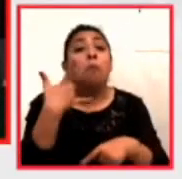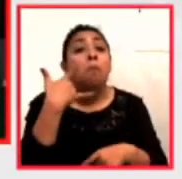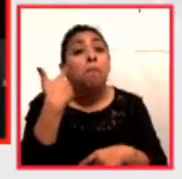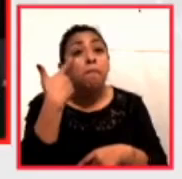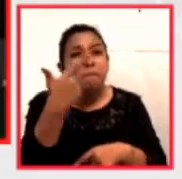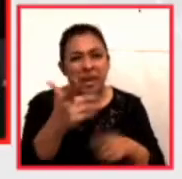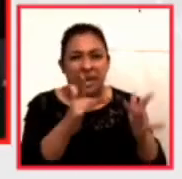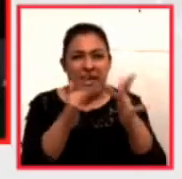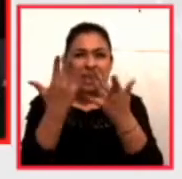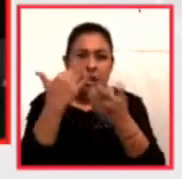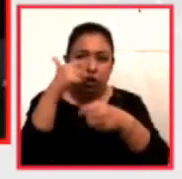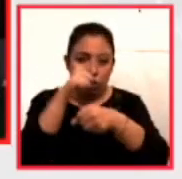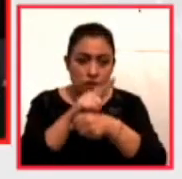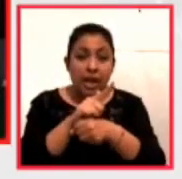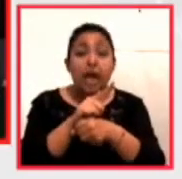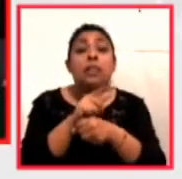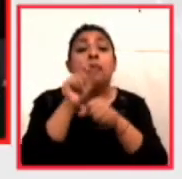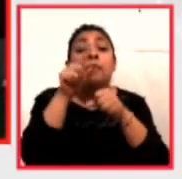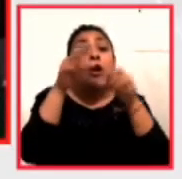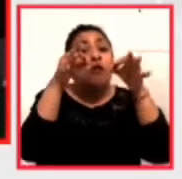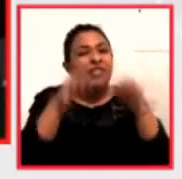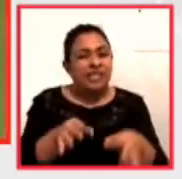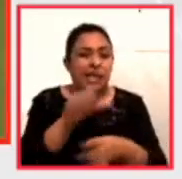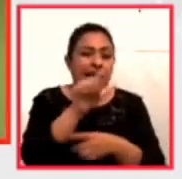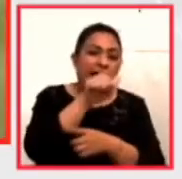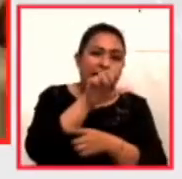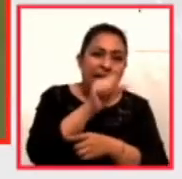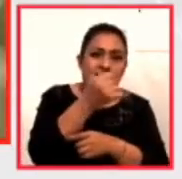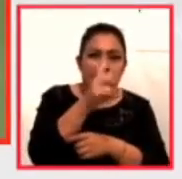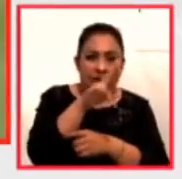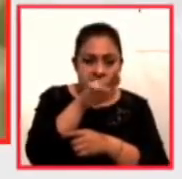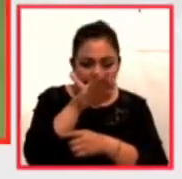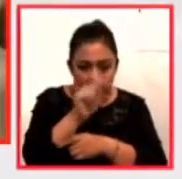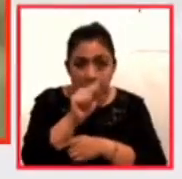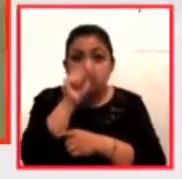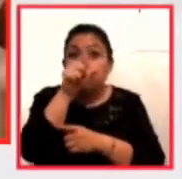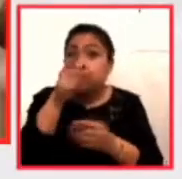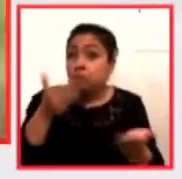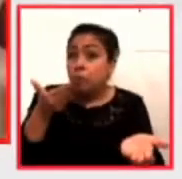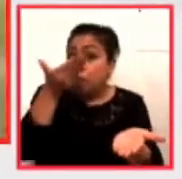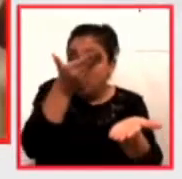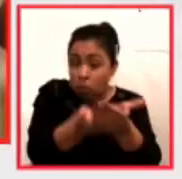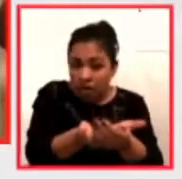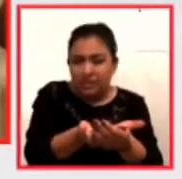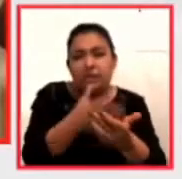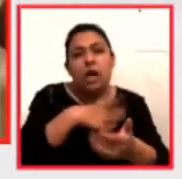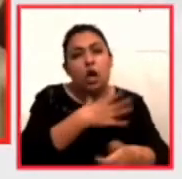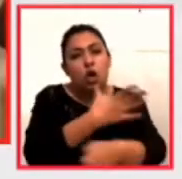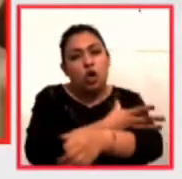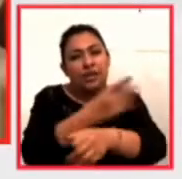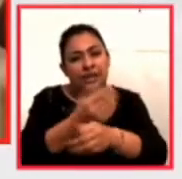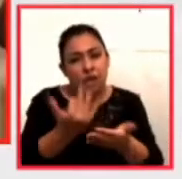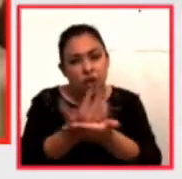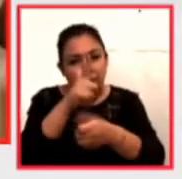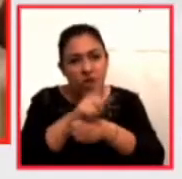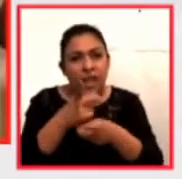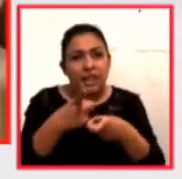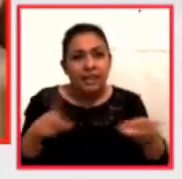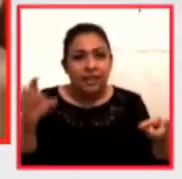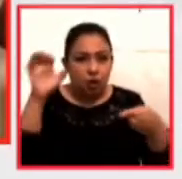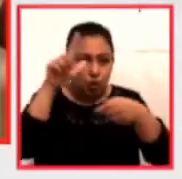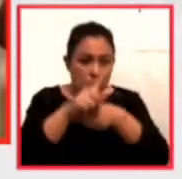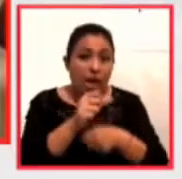redes sociales y la página oficial de Alas y Raíces. Además de esta propuesta, la Coordinación Nacional de Desarrollo Cultural